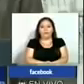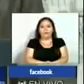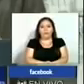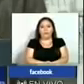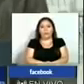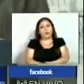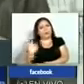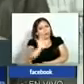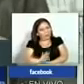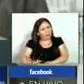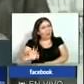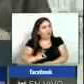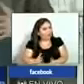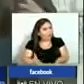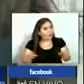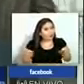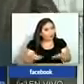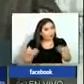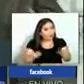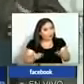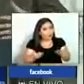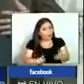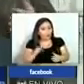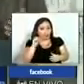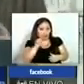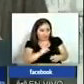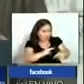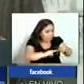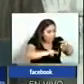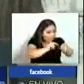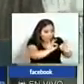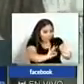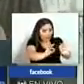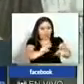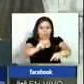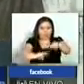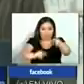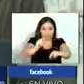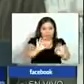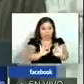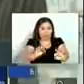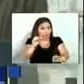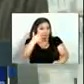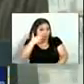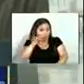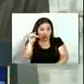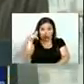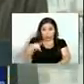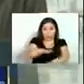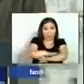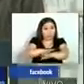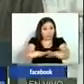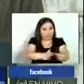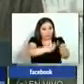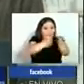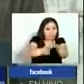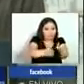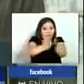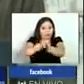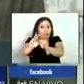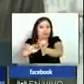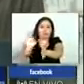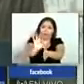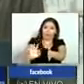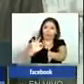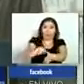Sale mejor seguir expandiendo esto y hacer esto el mejor hospital. Bueno, ahorita ya, cuando terminemos la tercera fase, va a ser el mejor